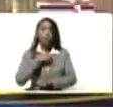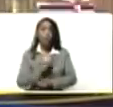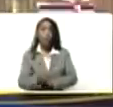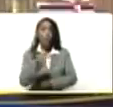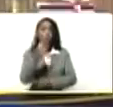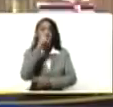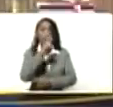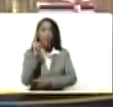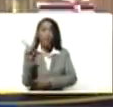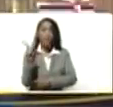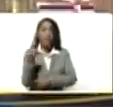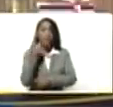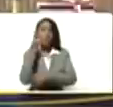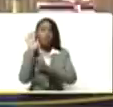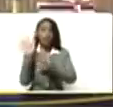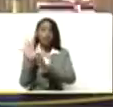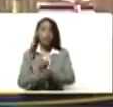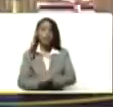tarifas